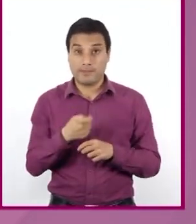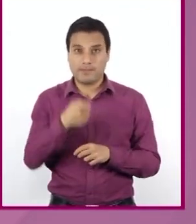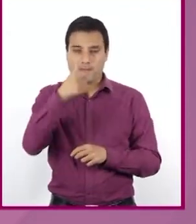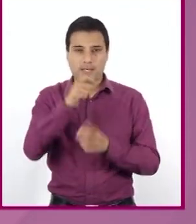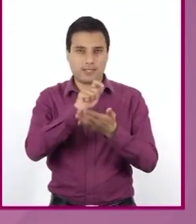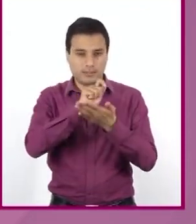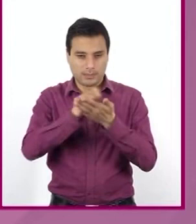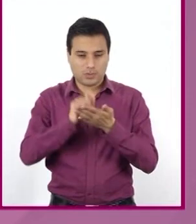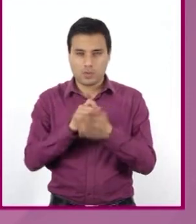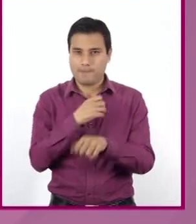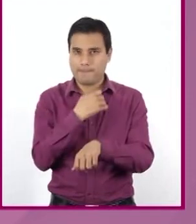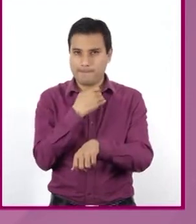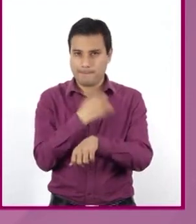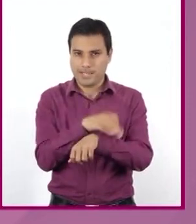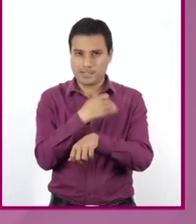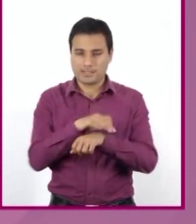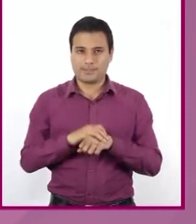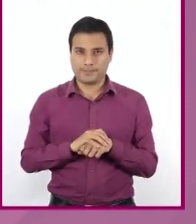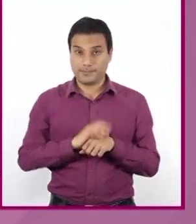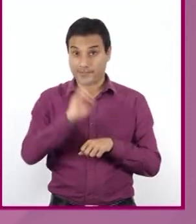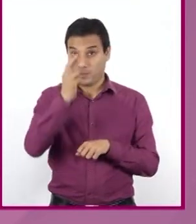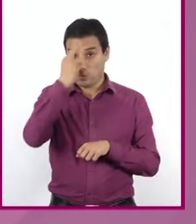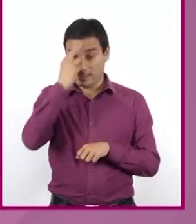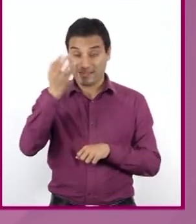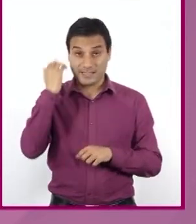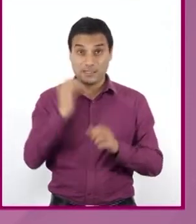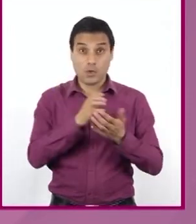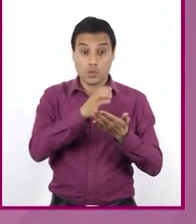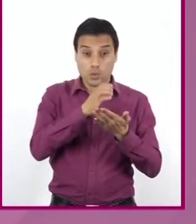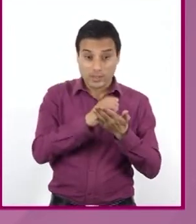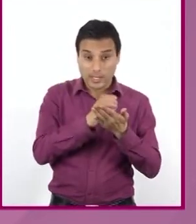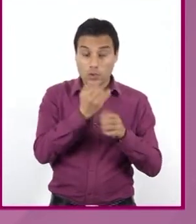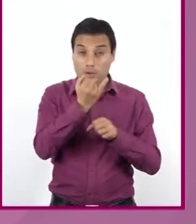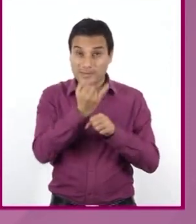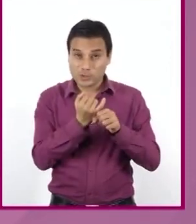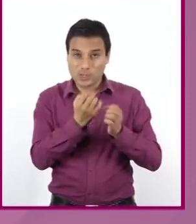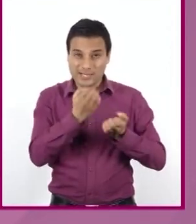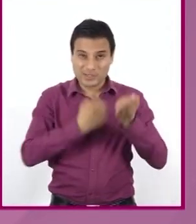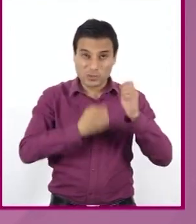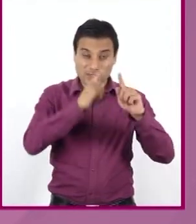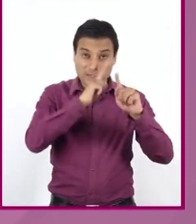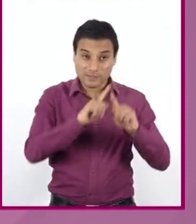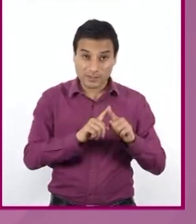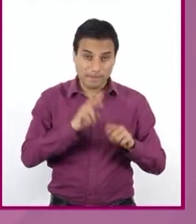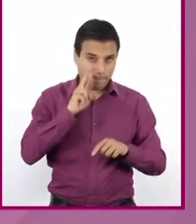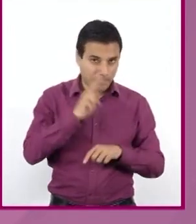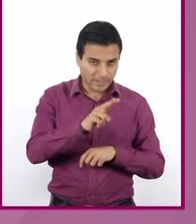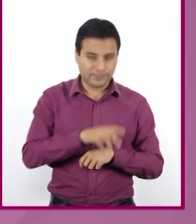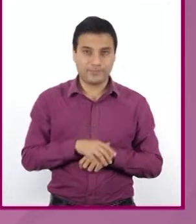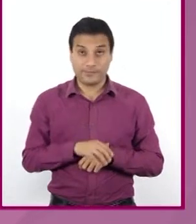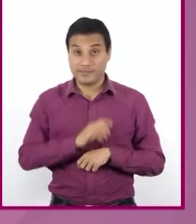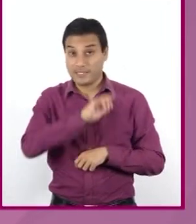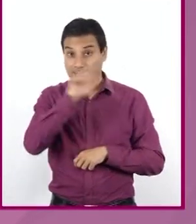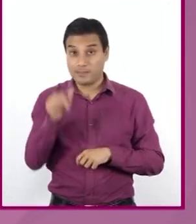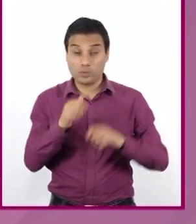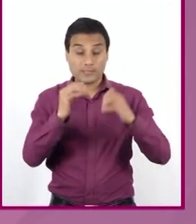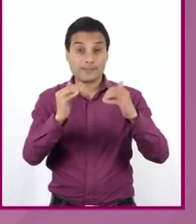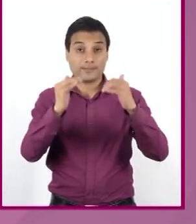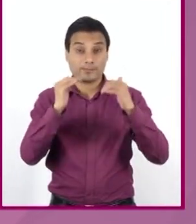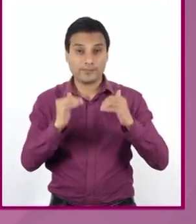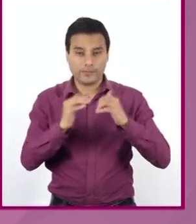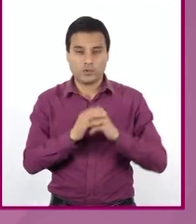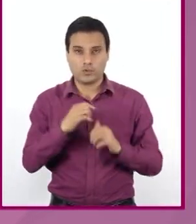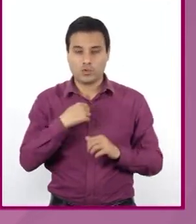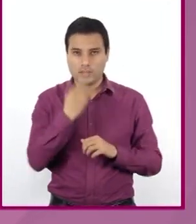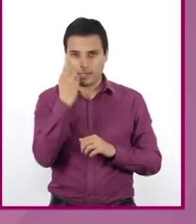escrito, tomando en cuenta mis apuntes, lecturas y ejercicios realizados. Posteriormente, hago una revisión